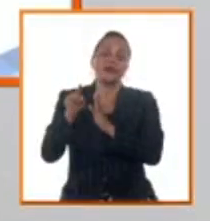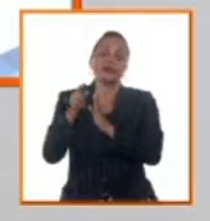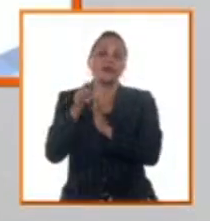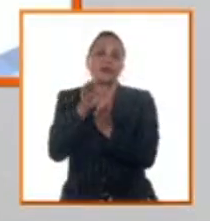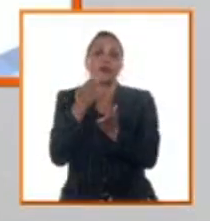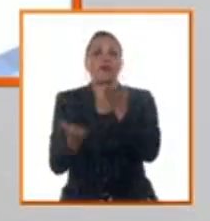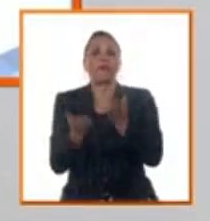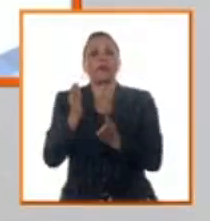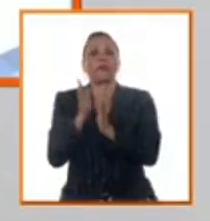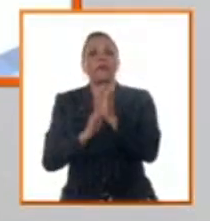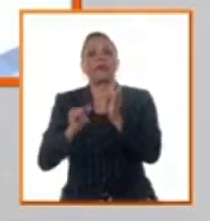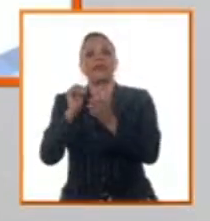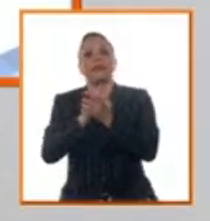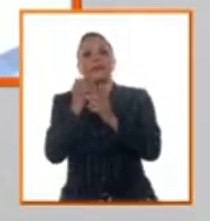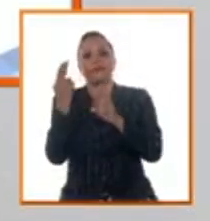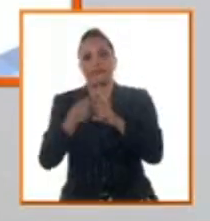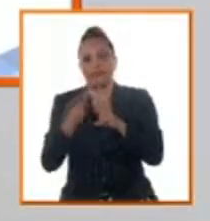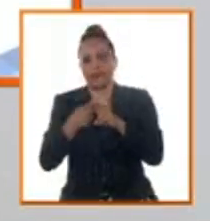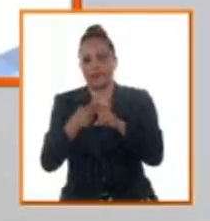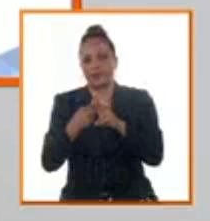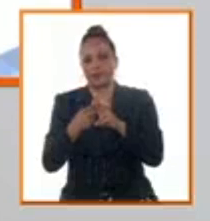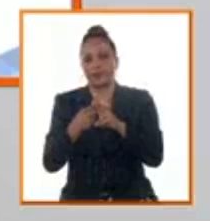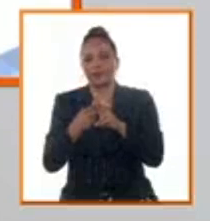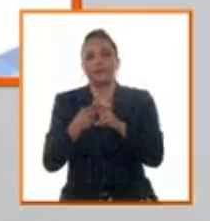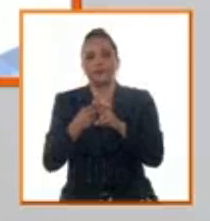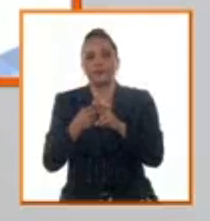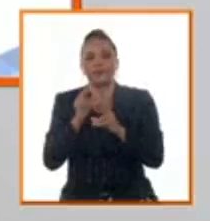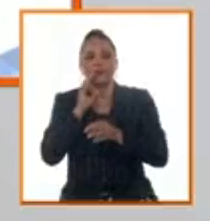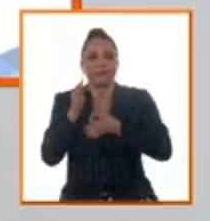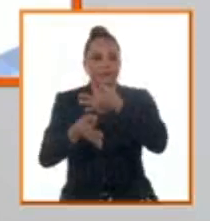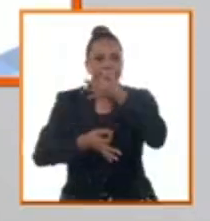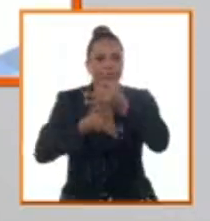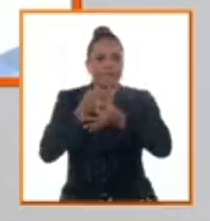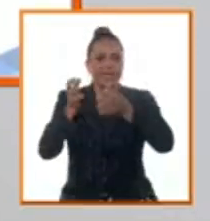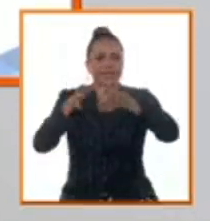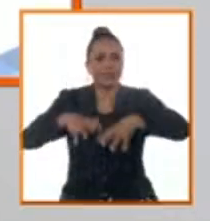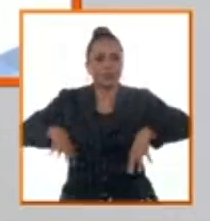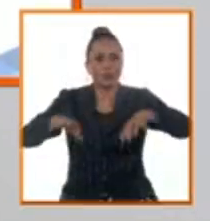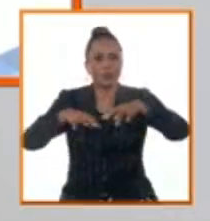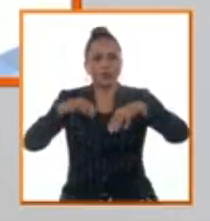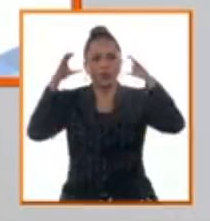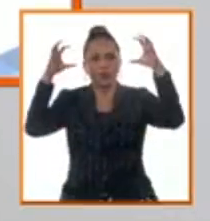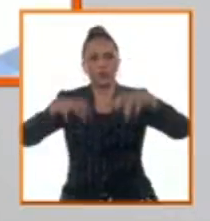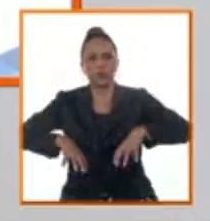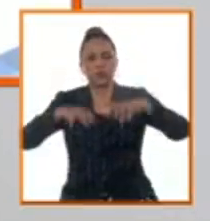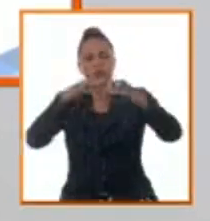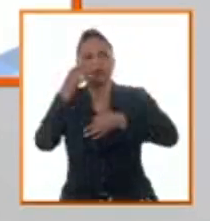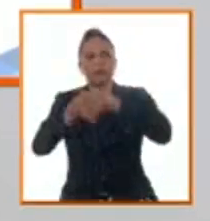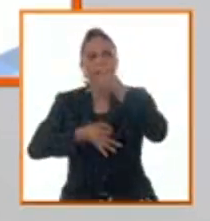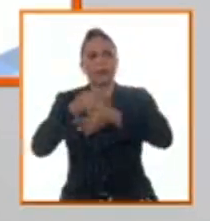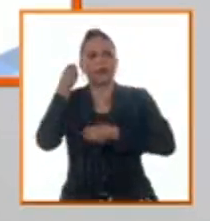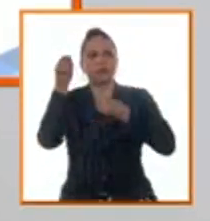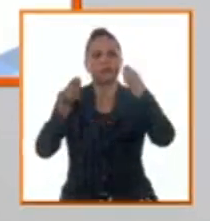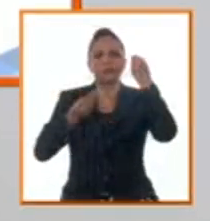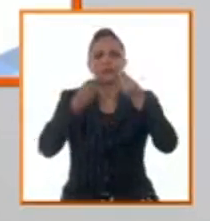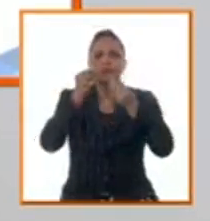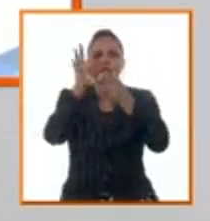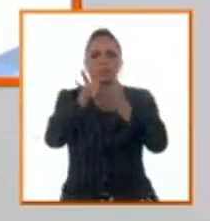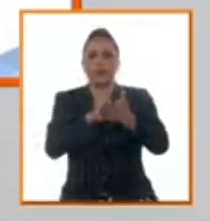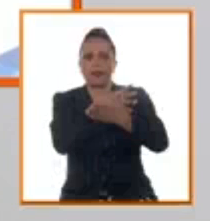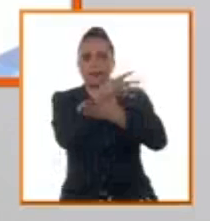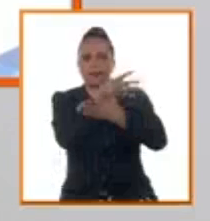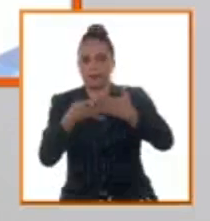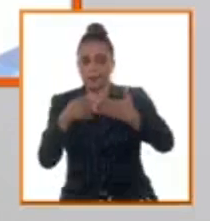mes de mayo. Entonces, lo que ha caracterizado toda esta situación que hemos enfrentado en esta